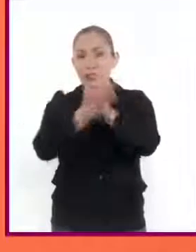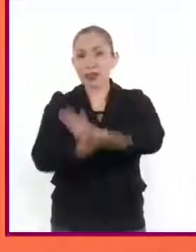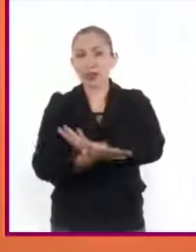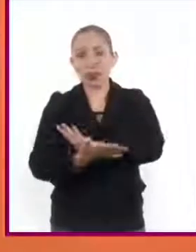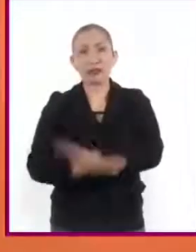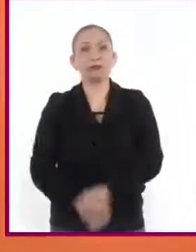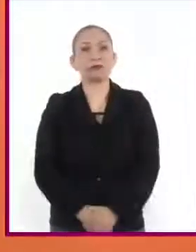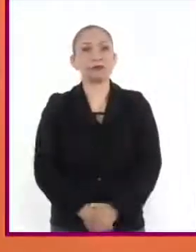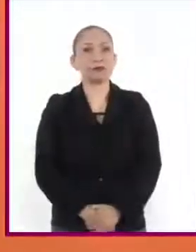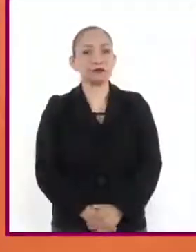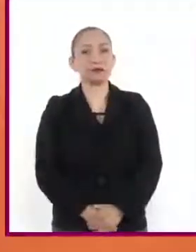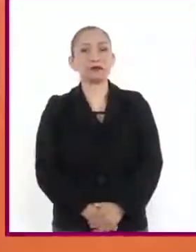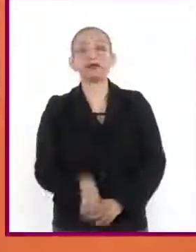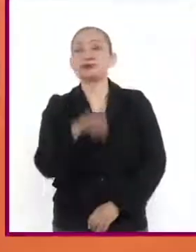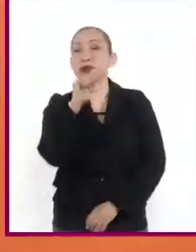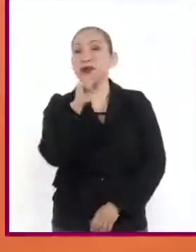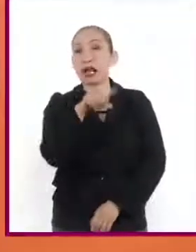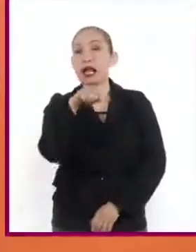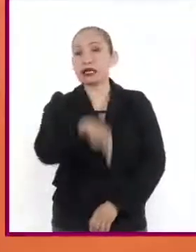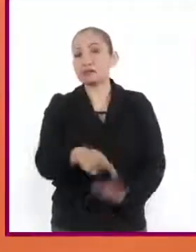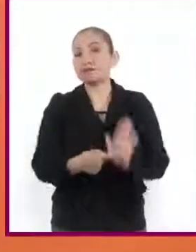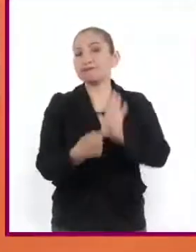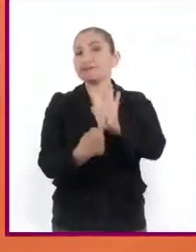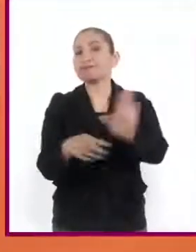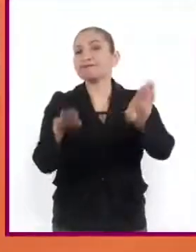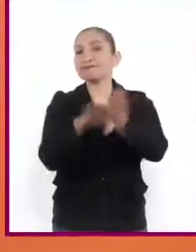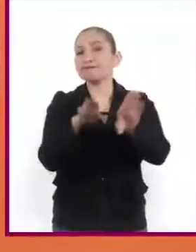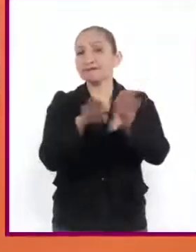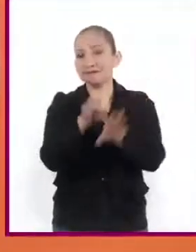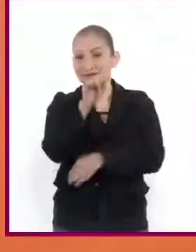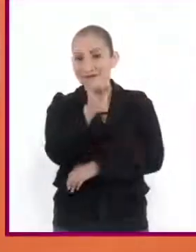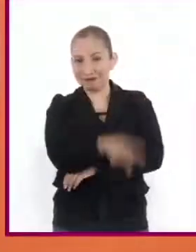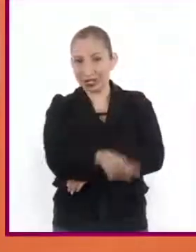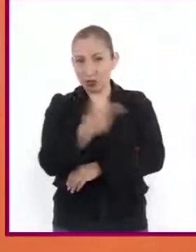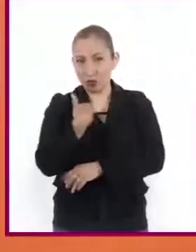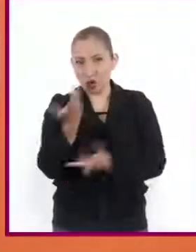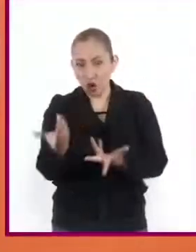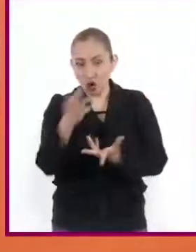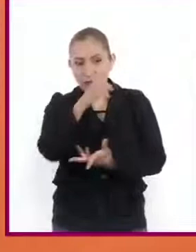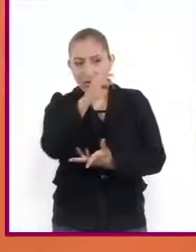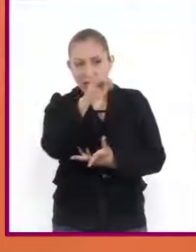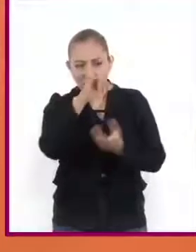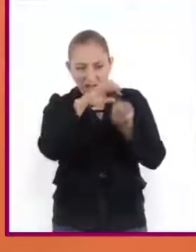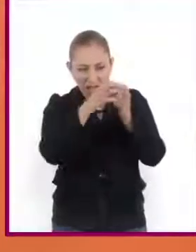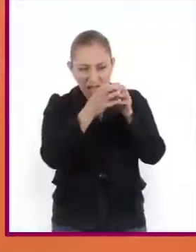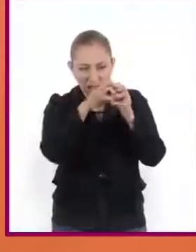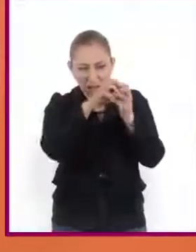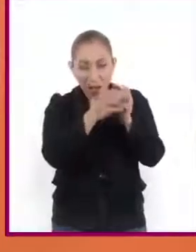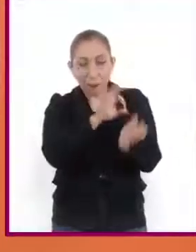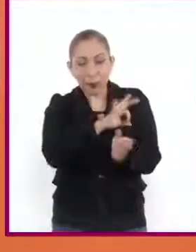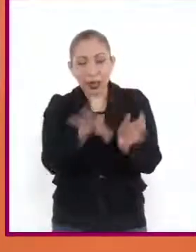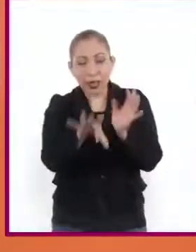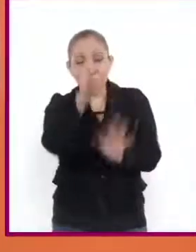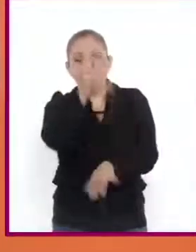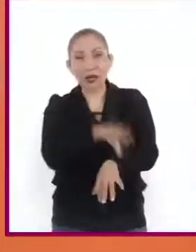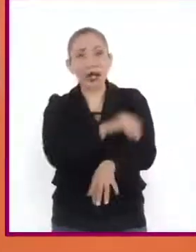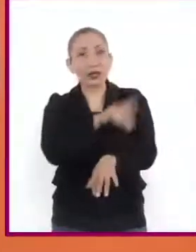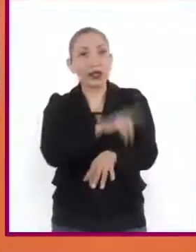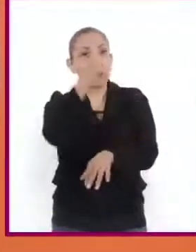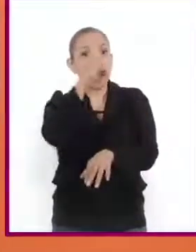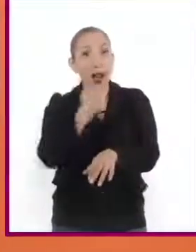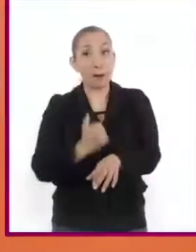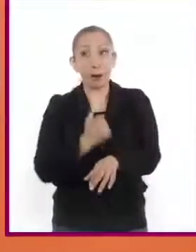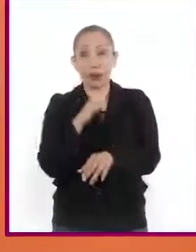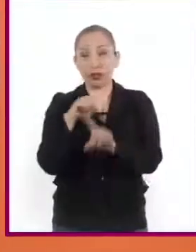metales. También aquí se muestra cómo a partir de este tipo de reacciones se pueden obtener energía para